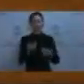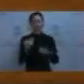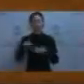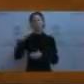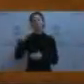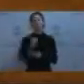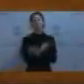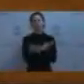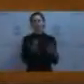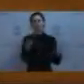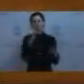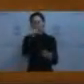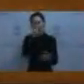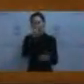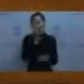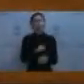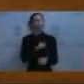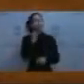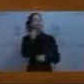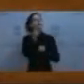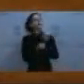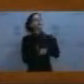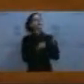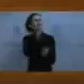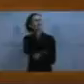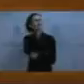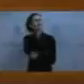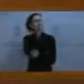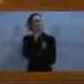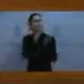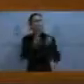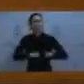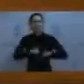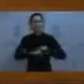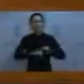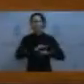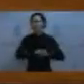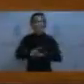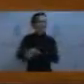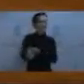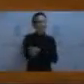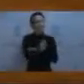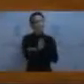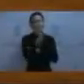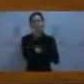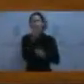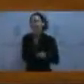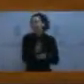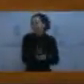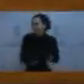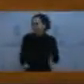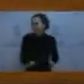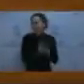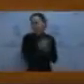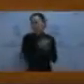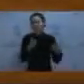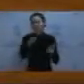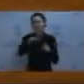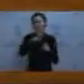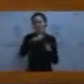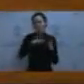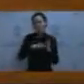años, palabras y promesas, y acuerdos incumplidos. Y les pongo un ejemplo. El 18 de mayo